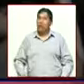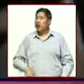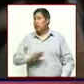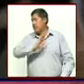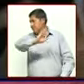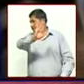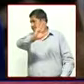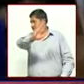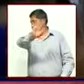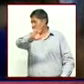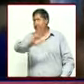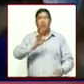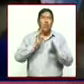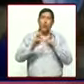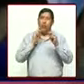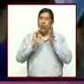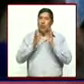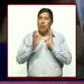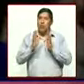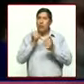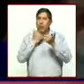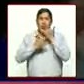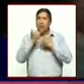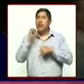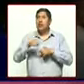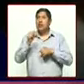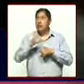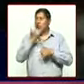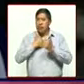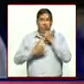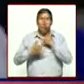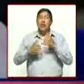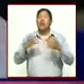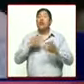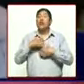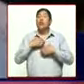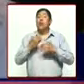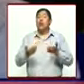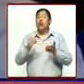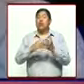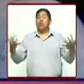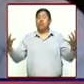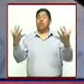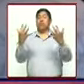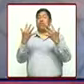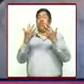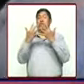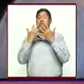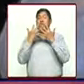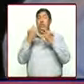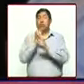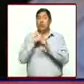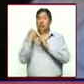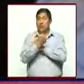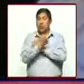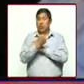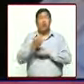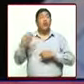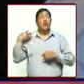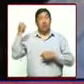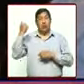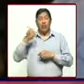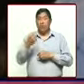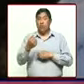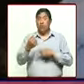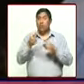nos están pidiendo que no podamos hablar. Bien. Lo que sí, los protestantes se han vuelto a congregar. Y en este sentido, Coronel Vidal,